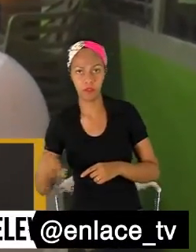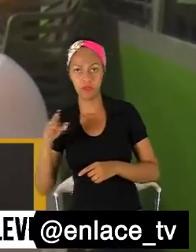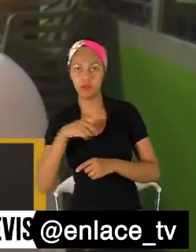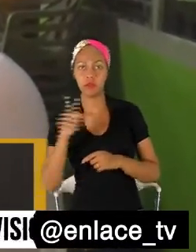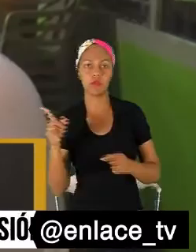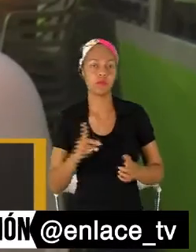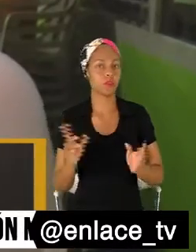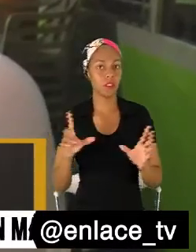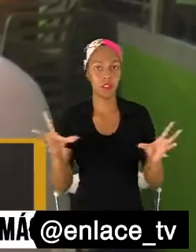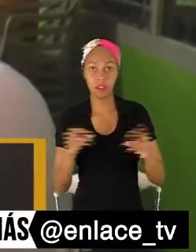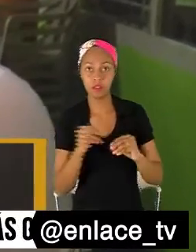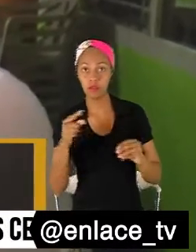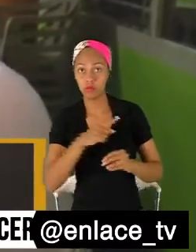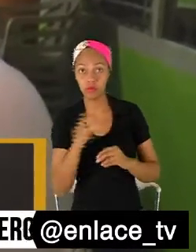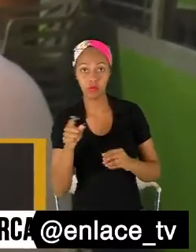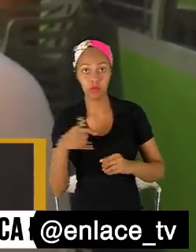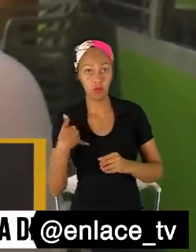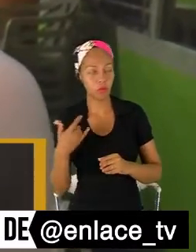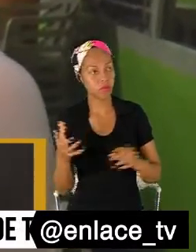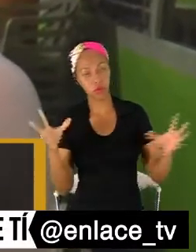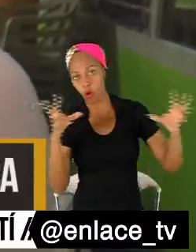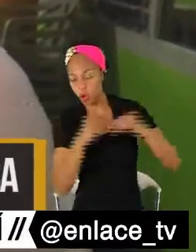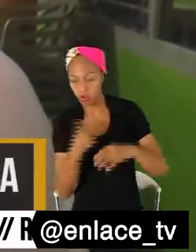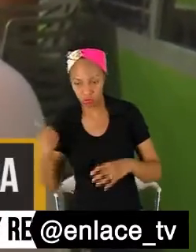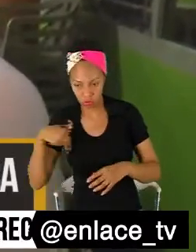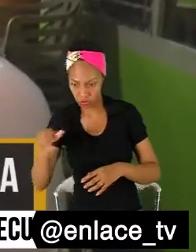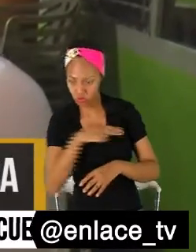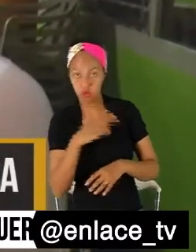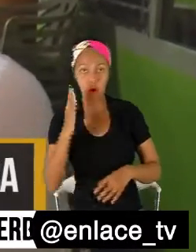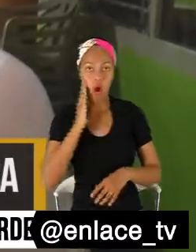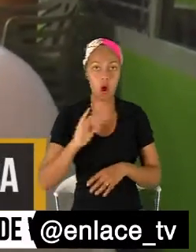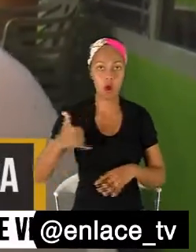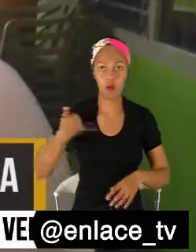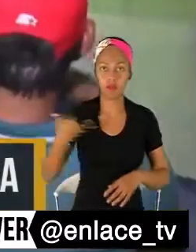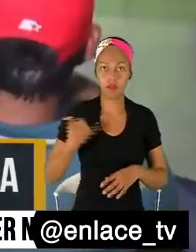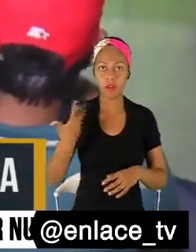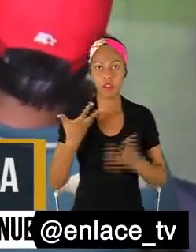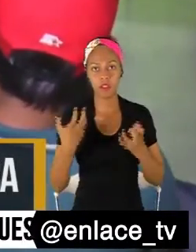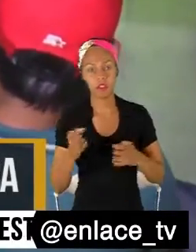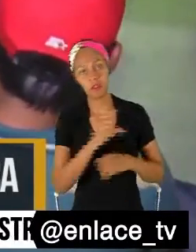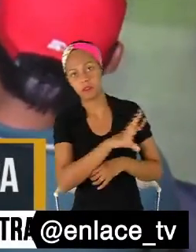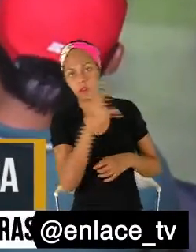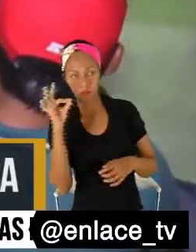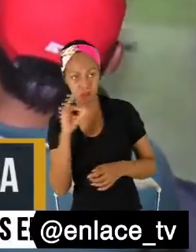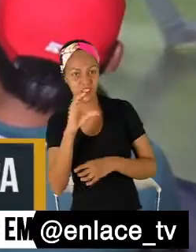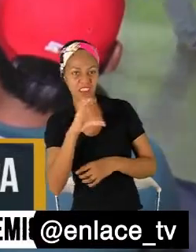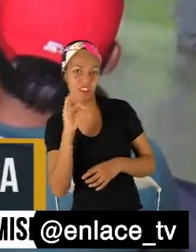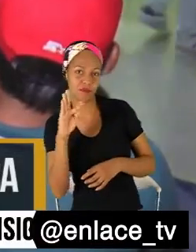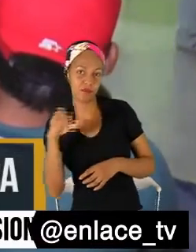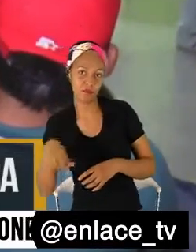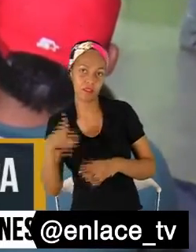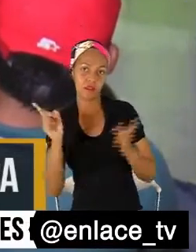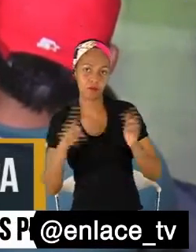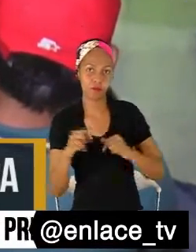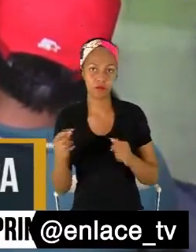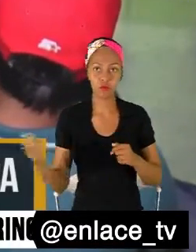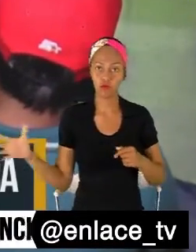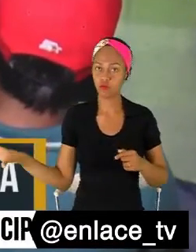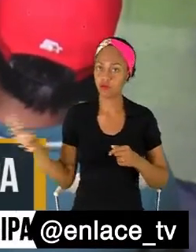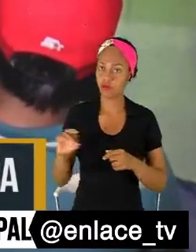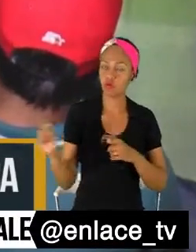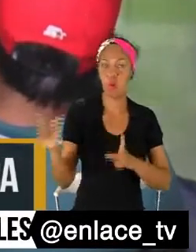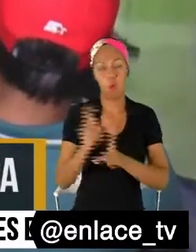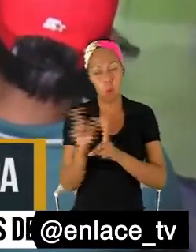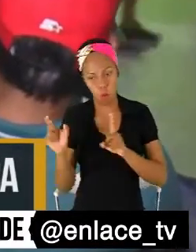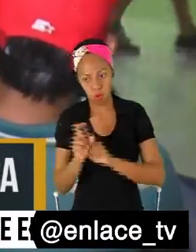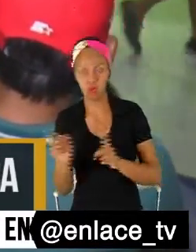por el Sector Juventud. Queremos que los mismos jóvenes, así como eligieron el CTP, elijan el Consejero Municipal por el Área de Cultura, elijan el